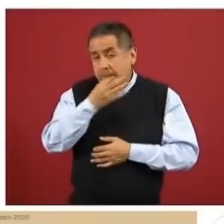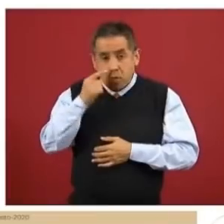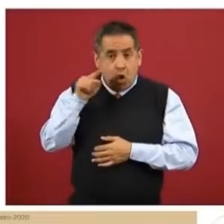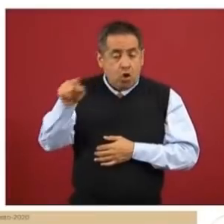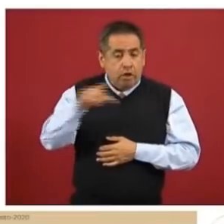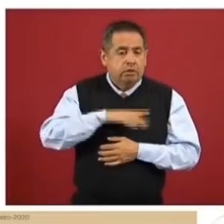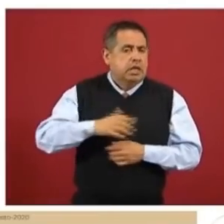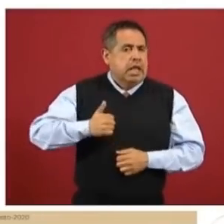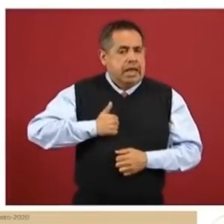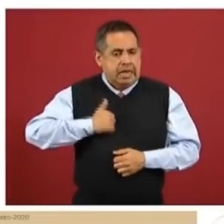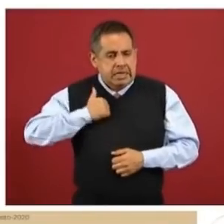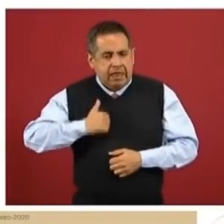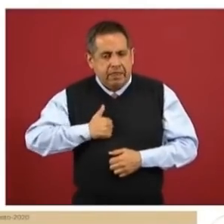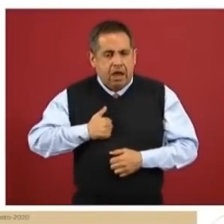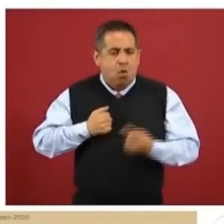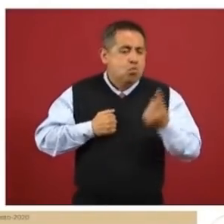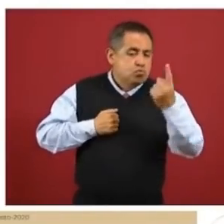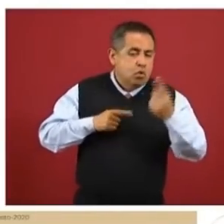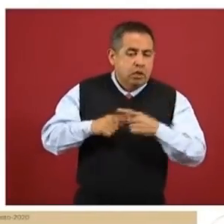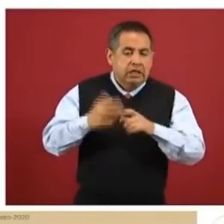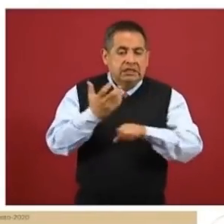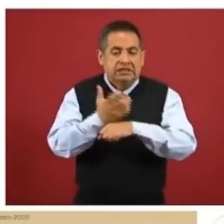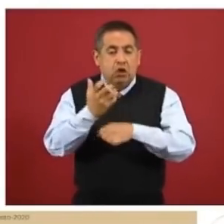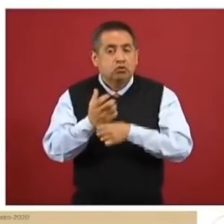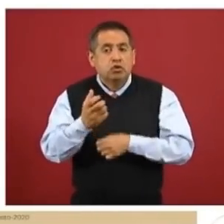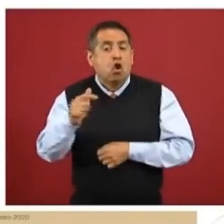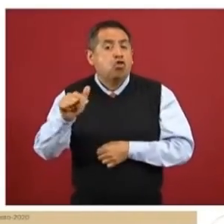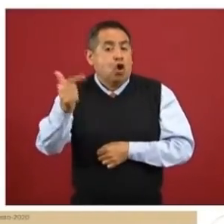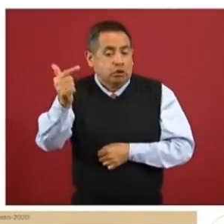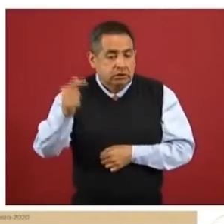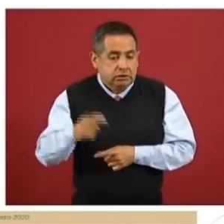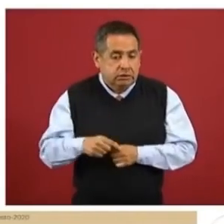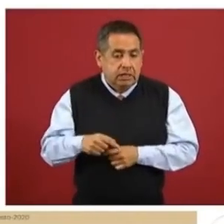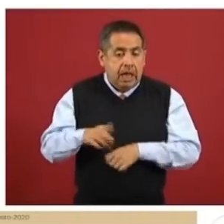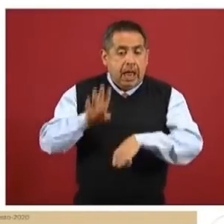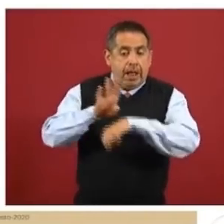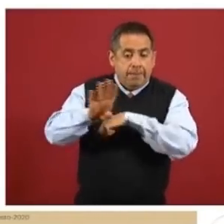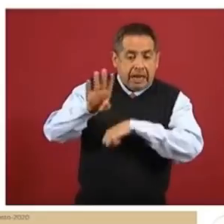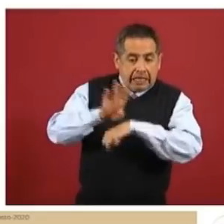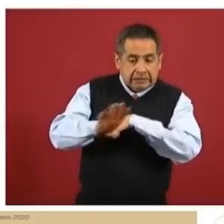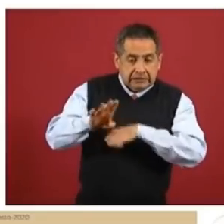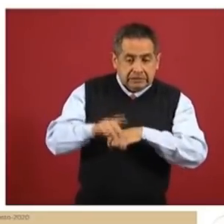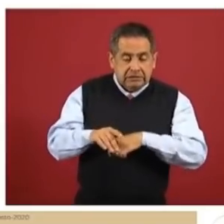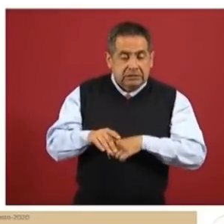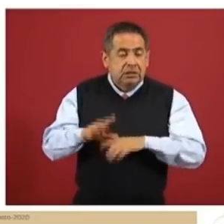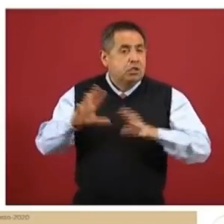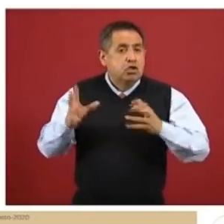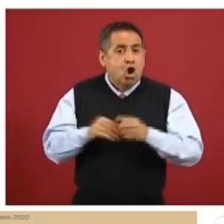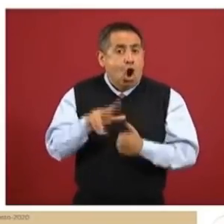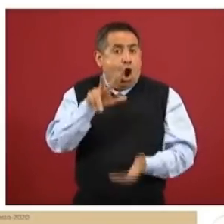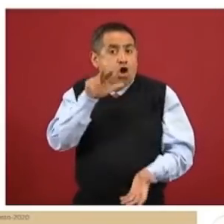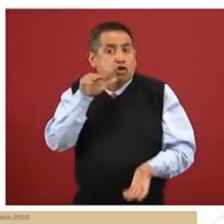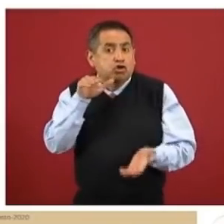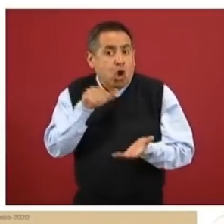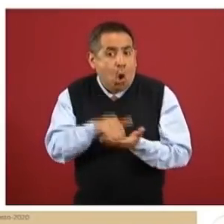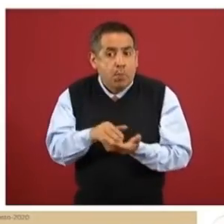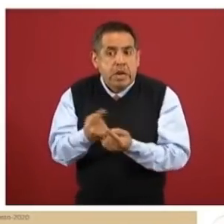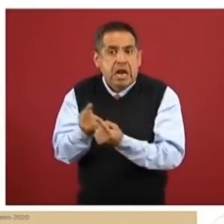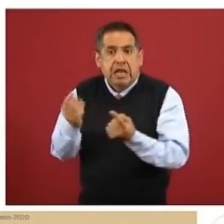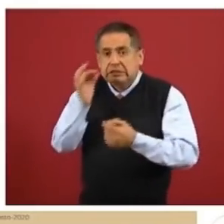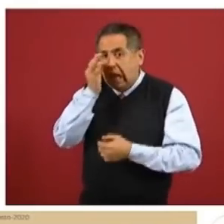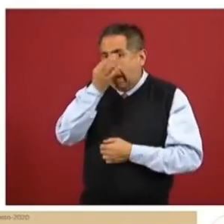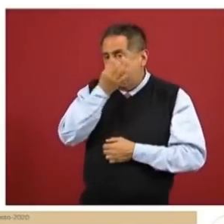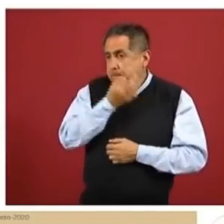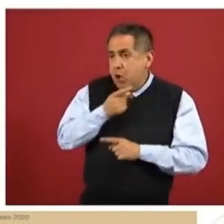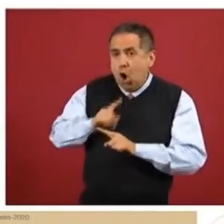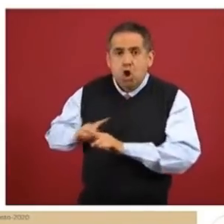Podemos ver a Canadá con un caso, Estados Unidos 12, tenemos Brasil con casi 8,000 casos de